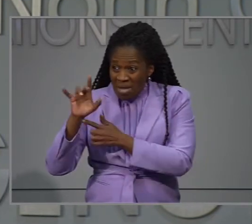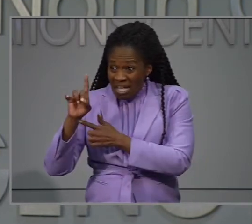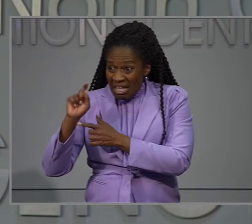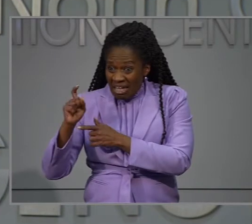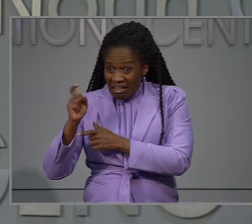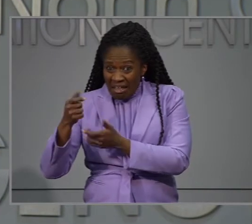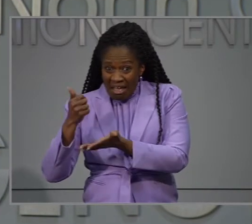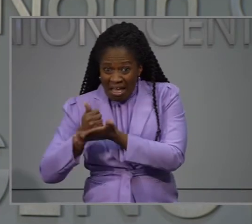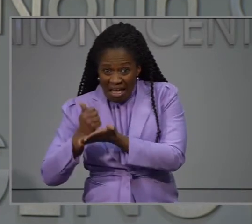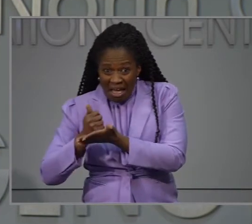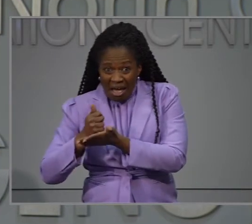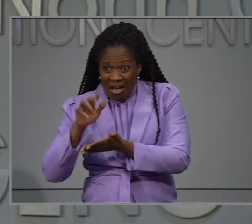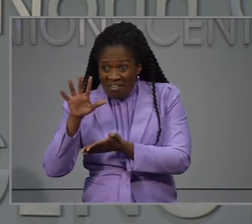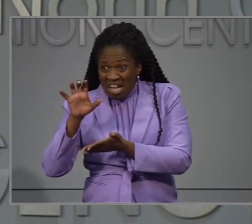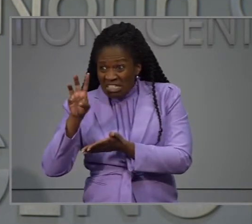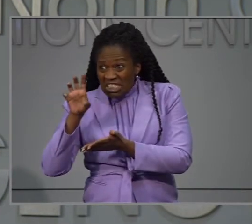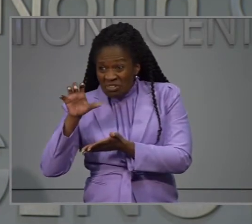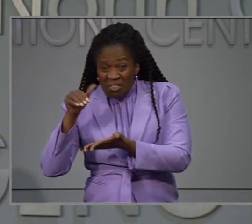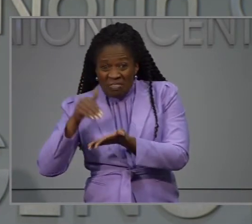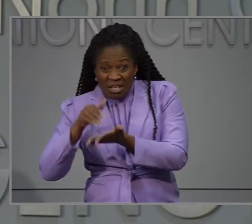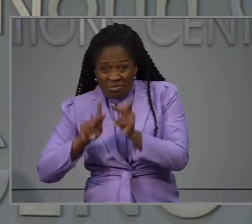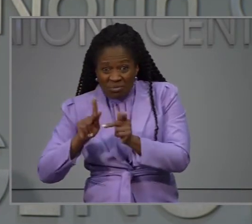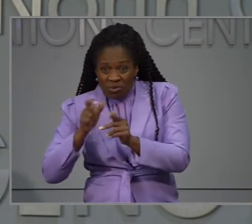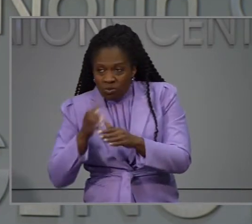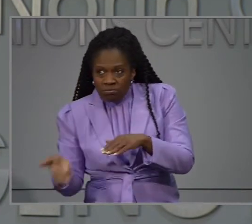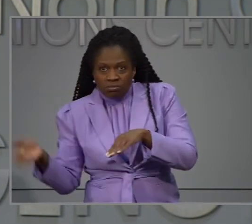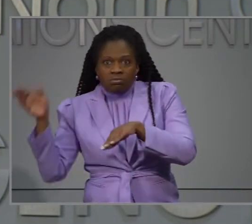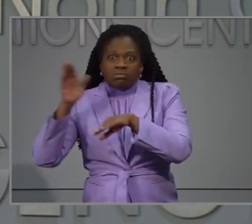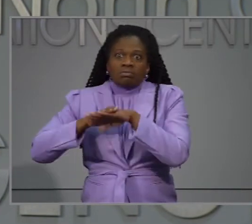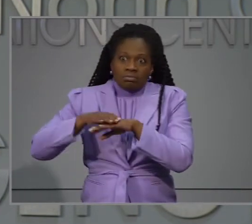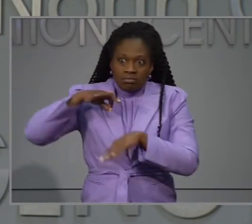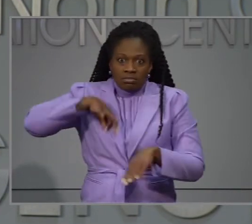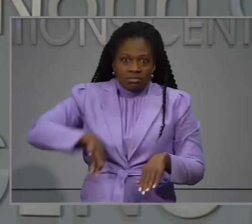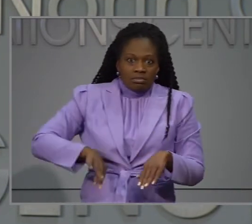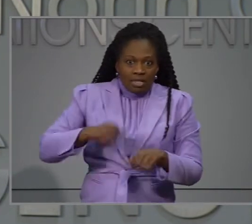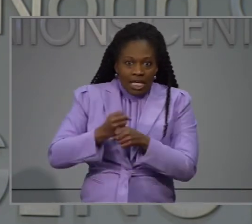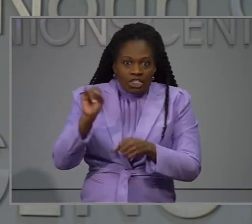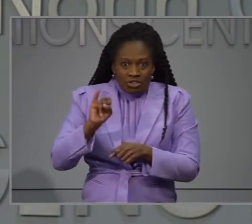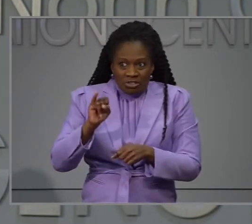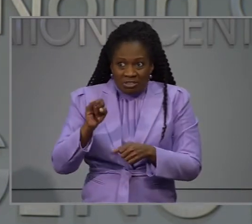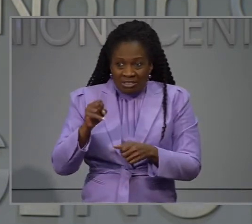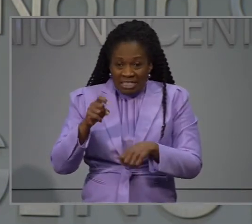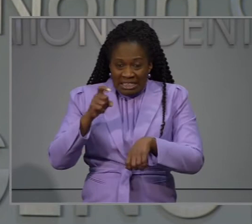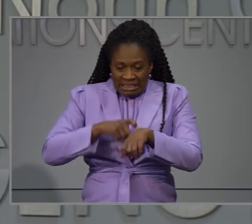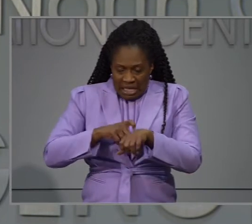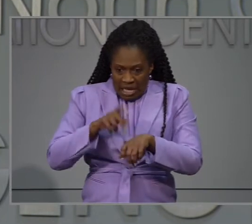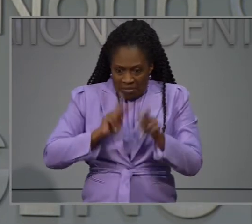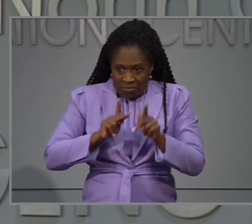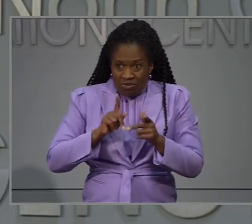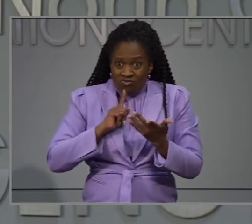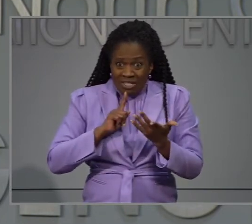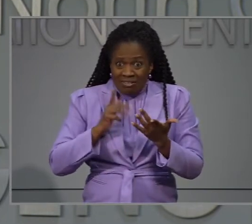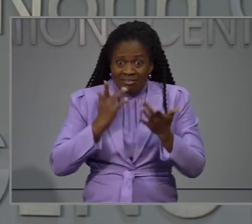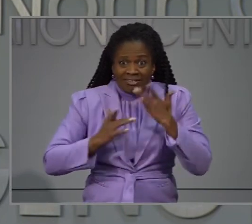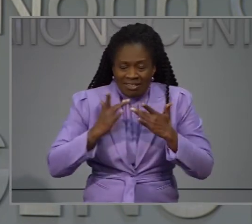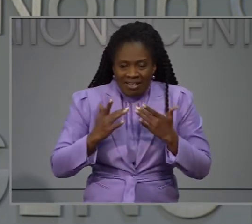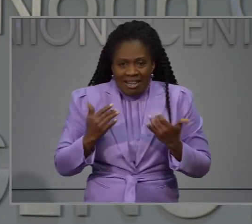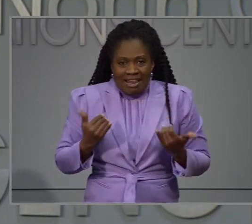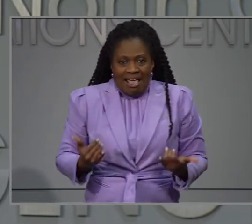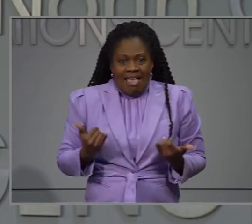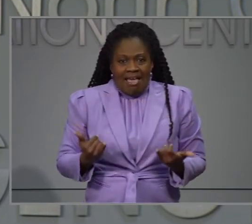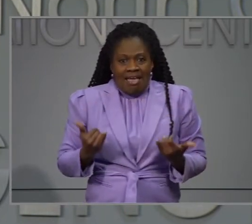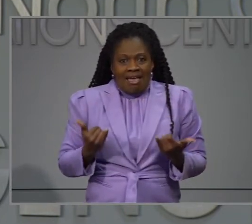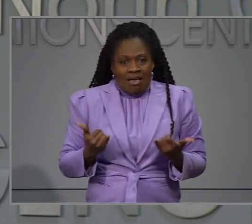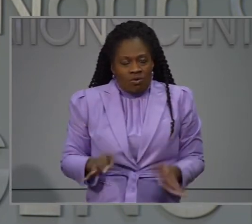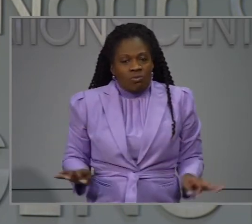seguro 500.000 600 mil de carolina del norte que puedan tener seguro y yo no sé si pueden